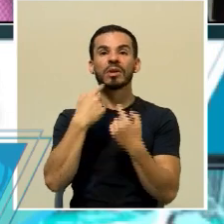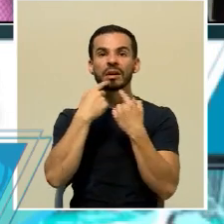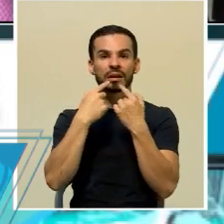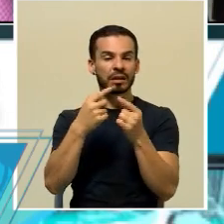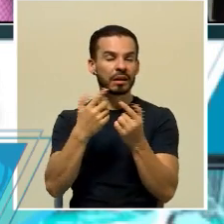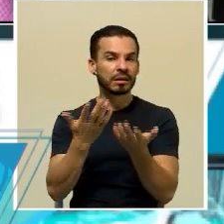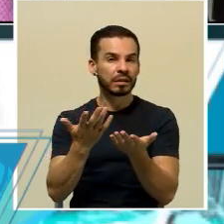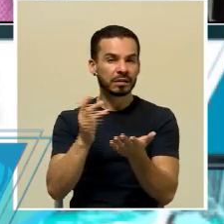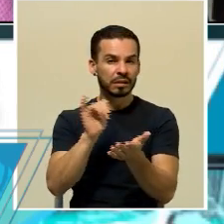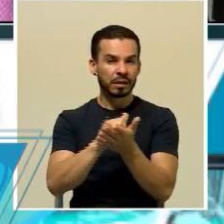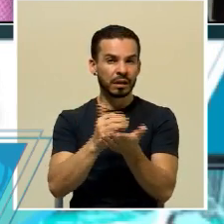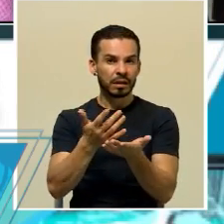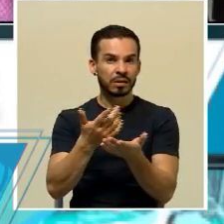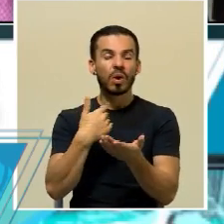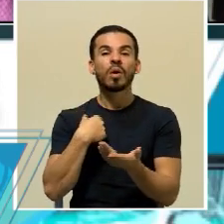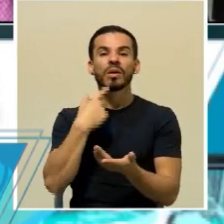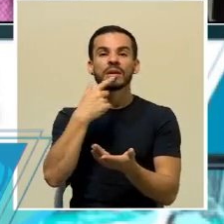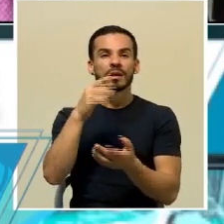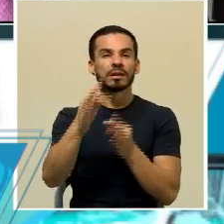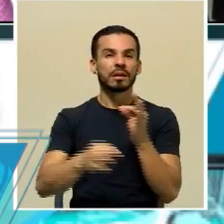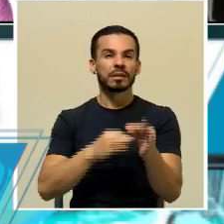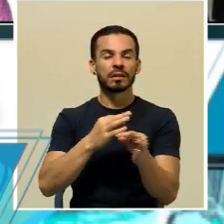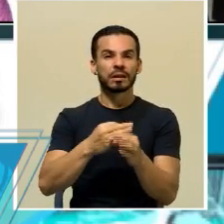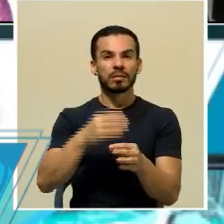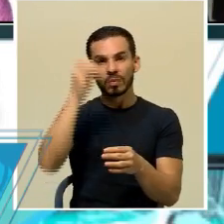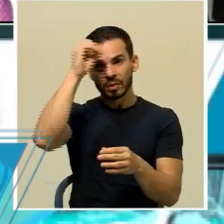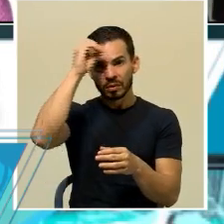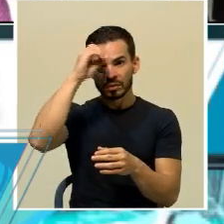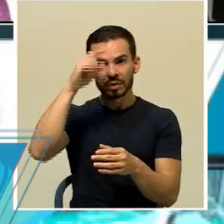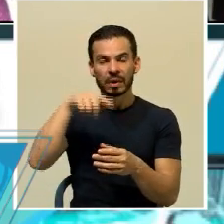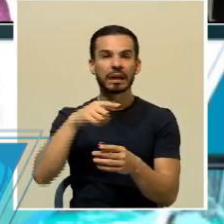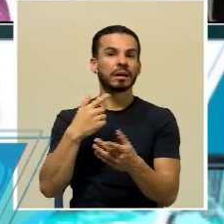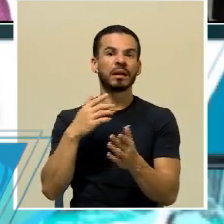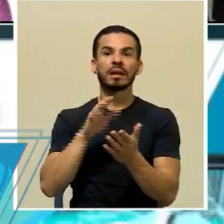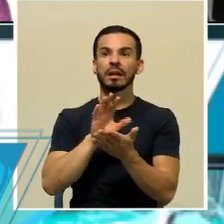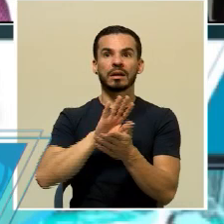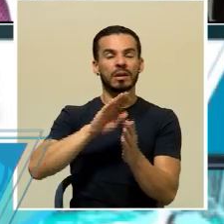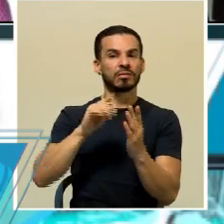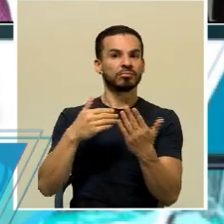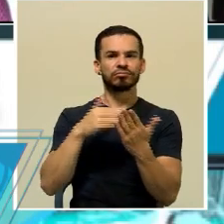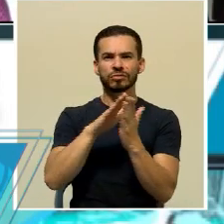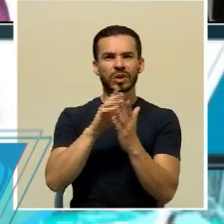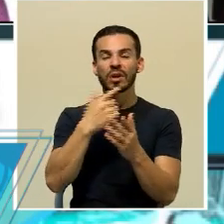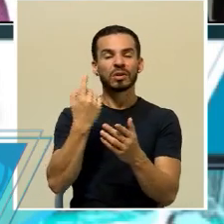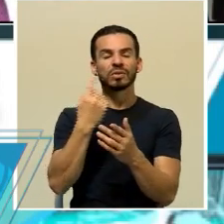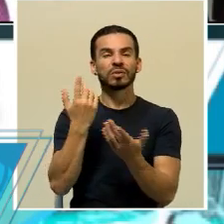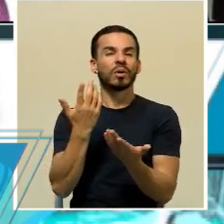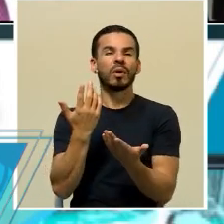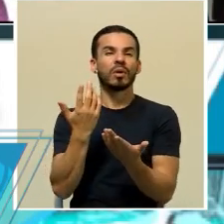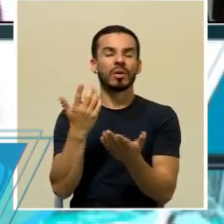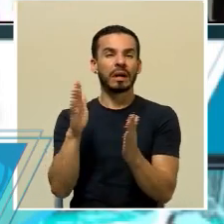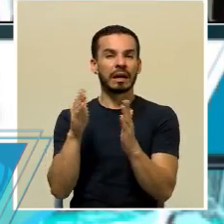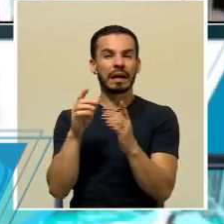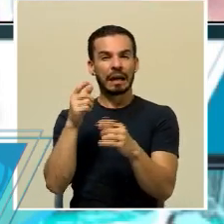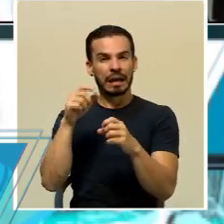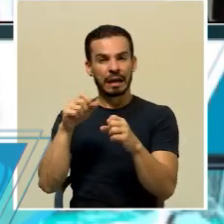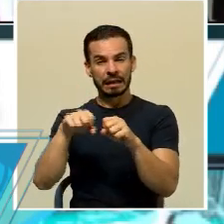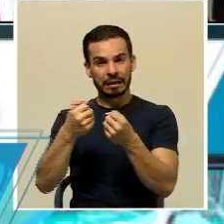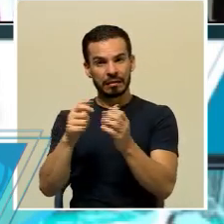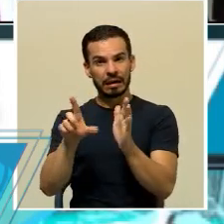diciendo o emitiendo este tipo de criterios que son totalmente, incluso no solo legal de la ley,